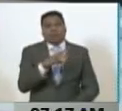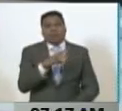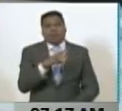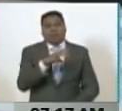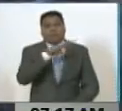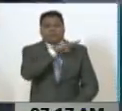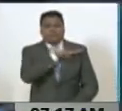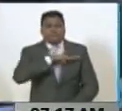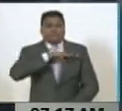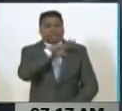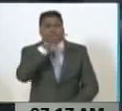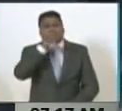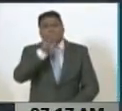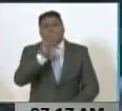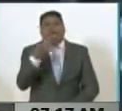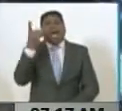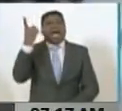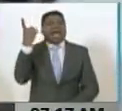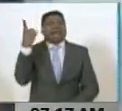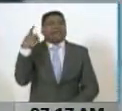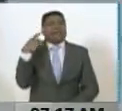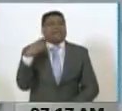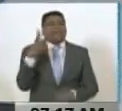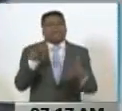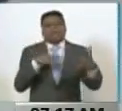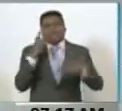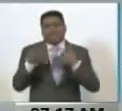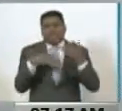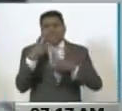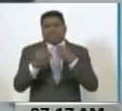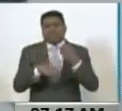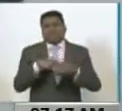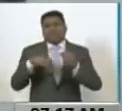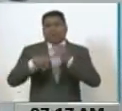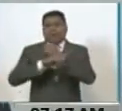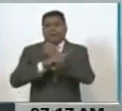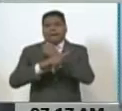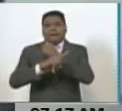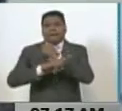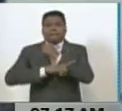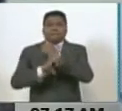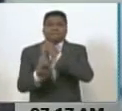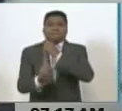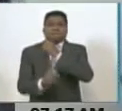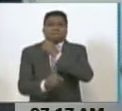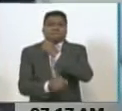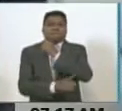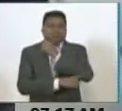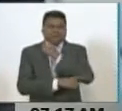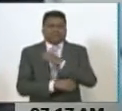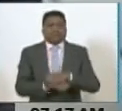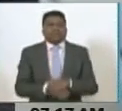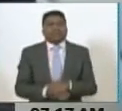hicimos en el Parque Los Caobos, que estuvo sumamente concurrida y que fue el punto de partida